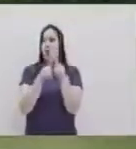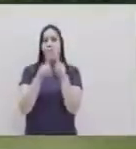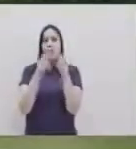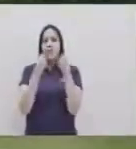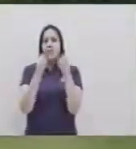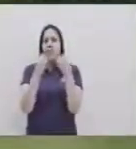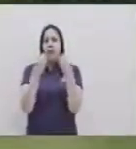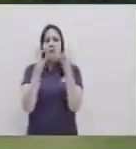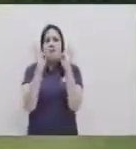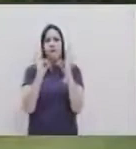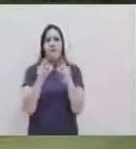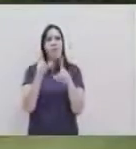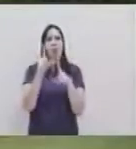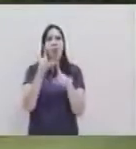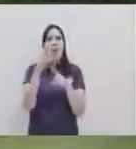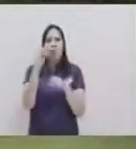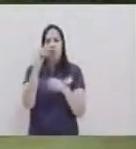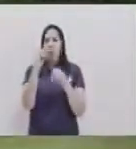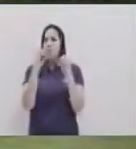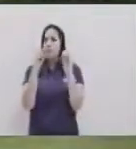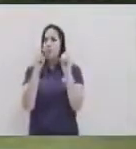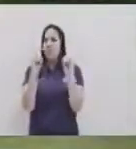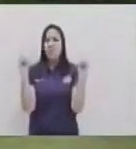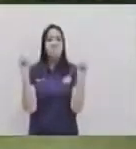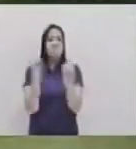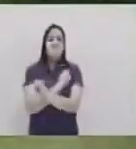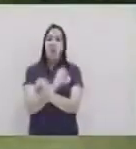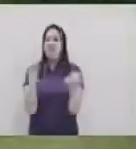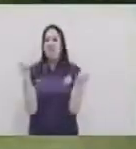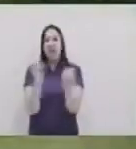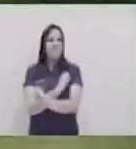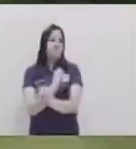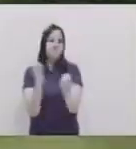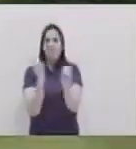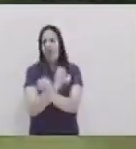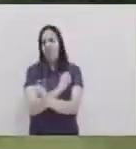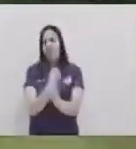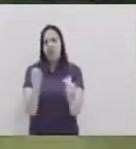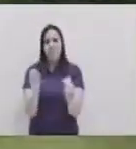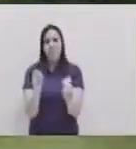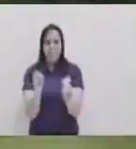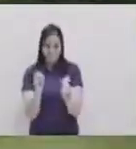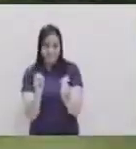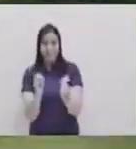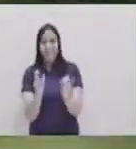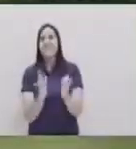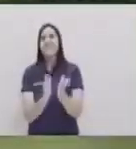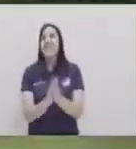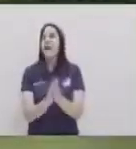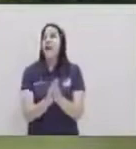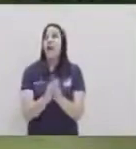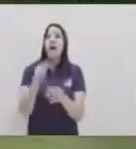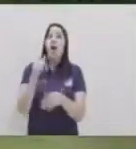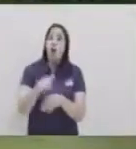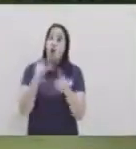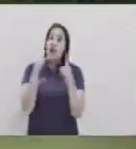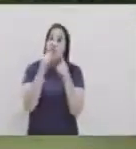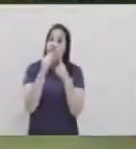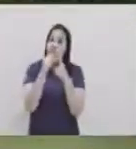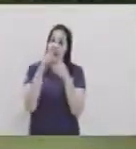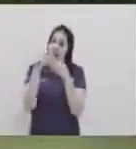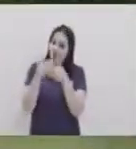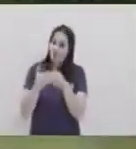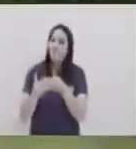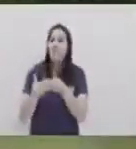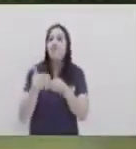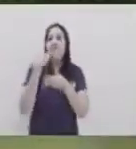haciendo la forma de la O y adelante hacemos nada. Muy bien. Ahora vamos a hacer las palabras